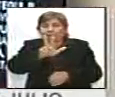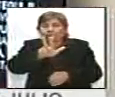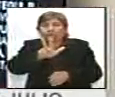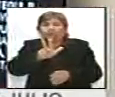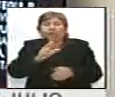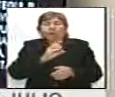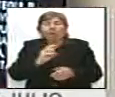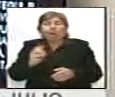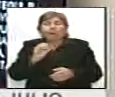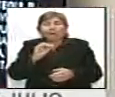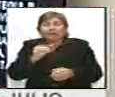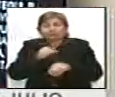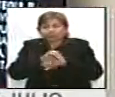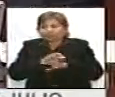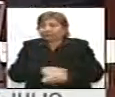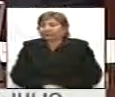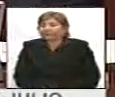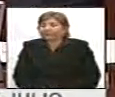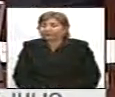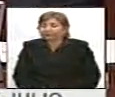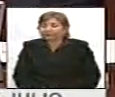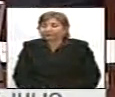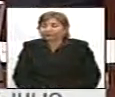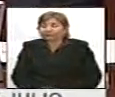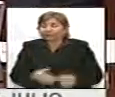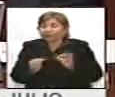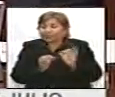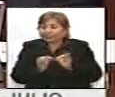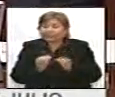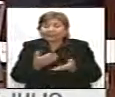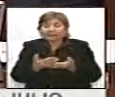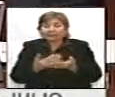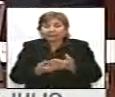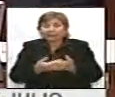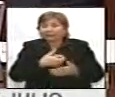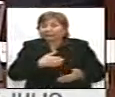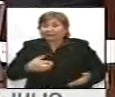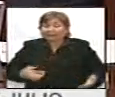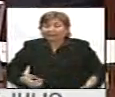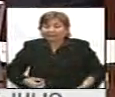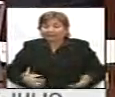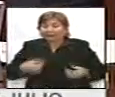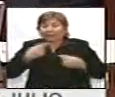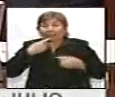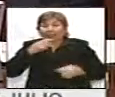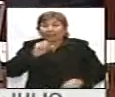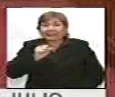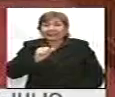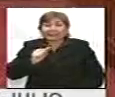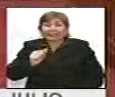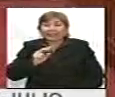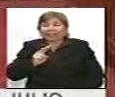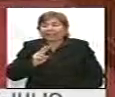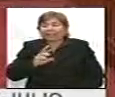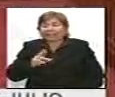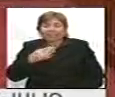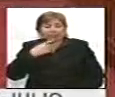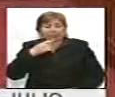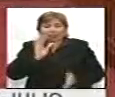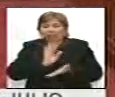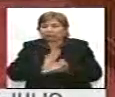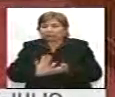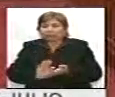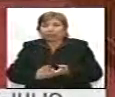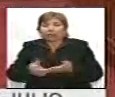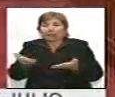julio de 2019. El escrito que lleva la firma del presidente del Congreso, Daniel Salaverry, deja sin efecto el decreto